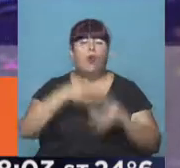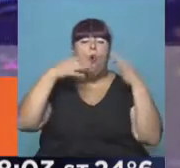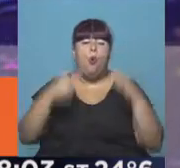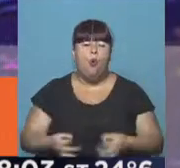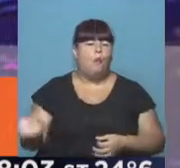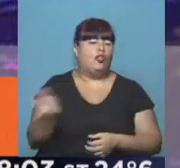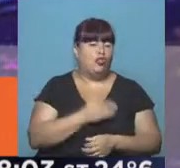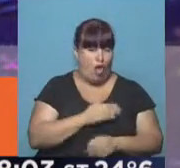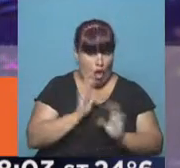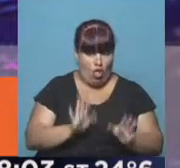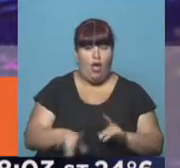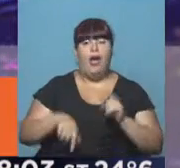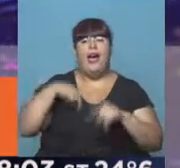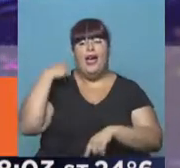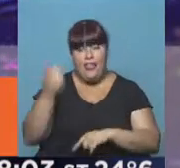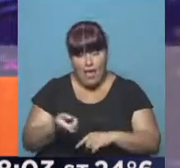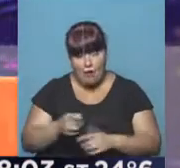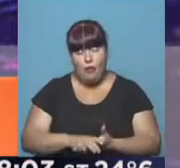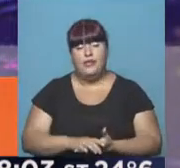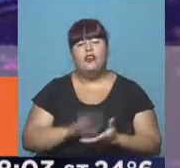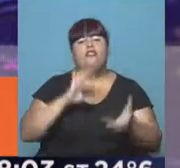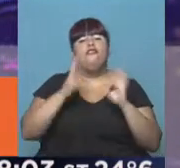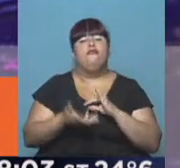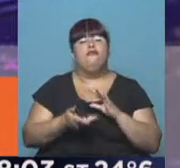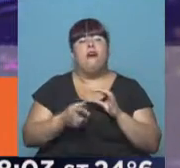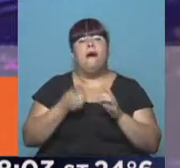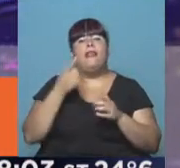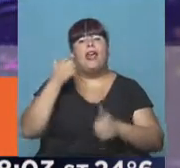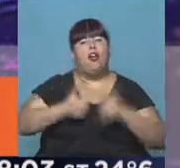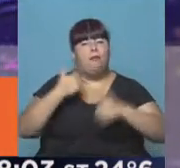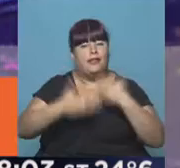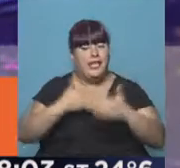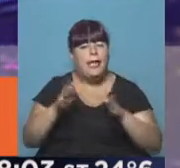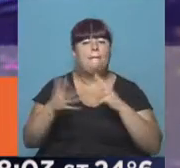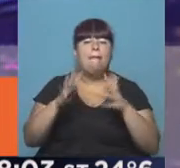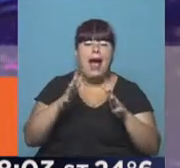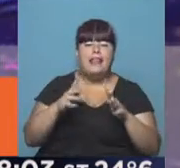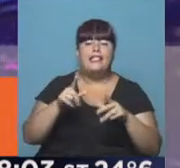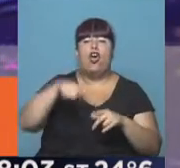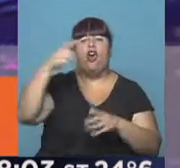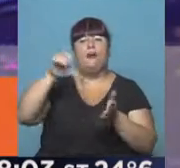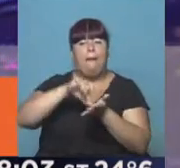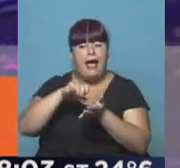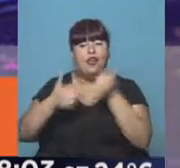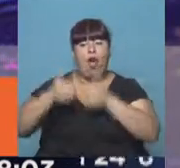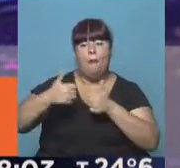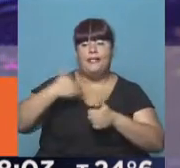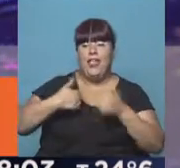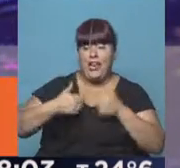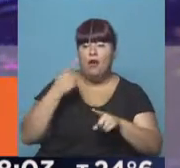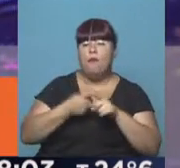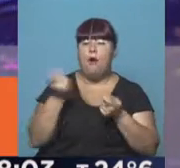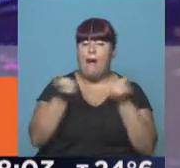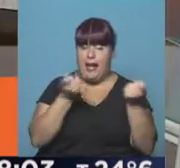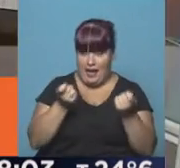absolutamente todo y después tener condiciones de competitividad similares a nuestros a los países que compiten con la argentina por los